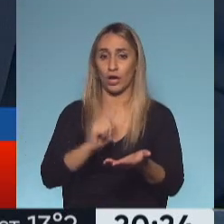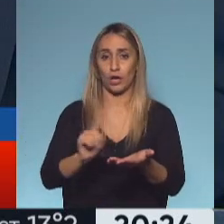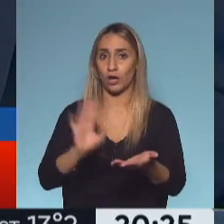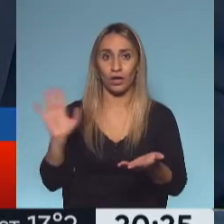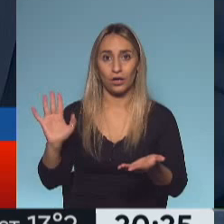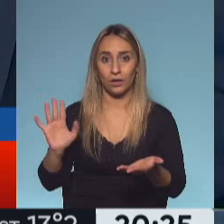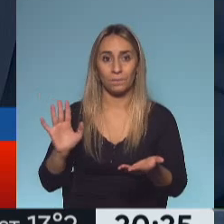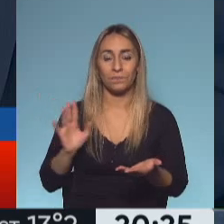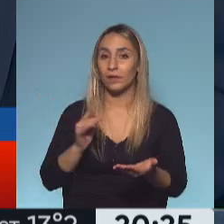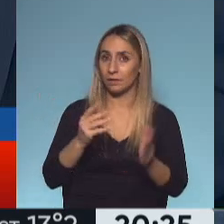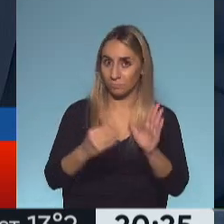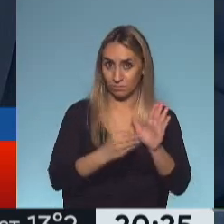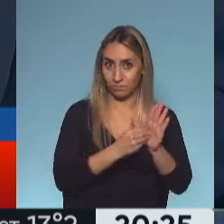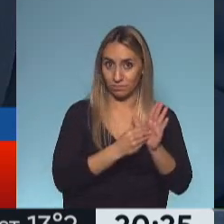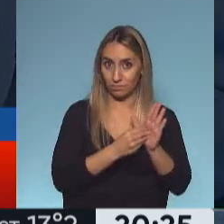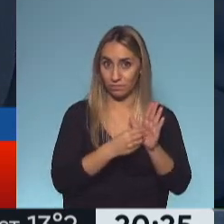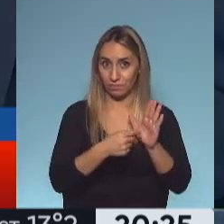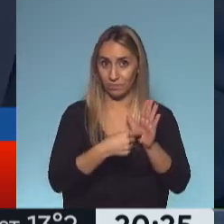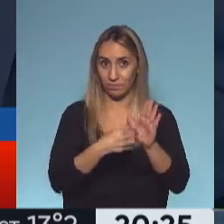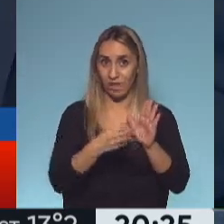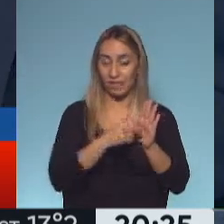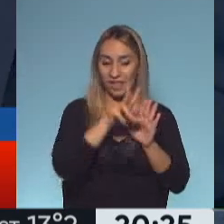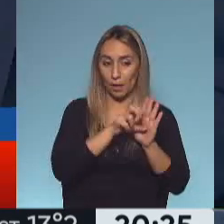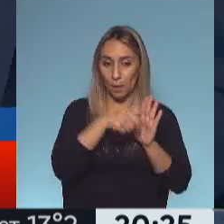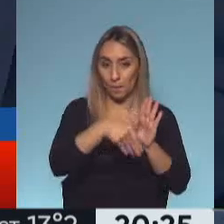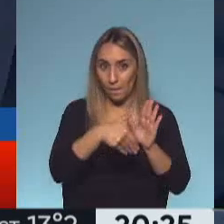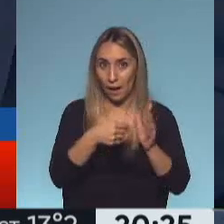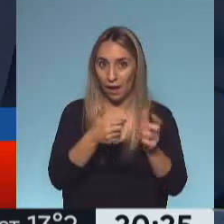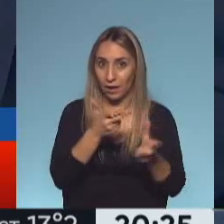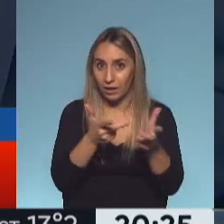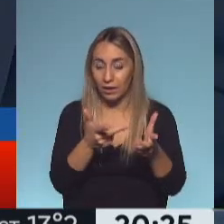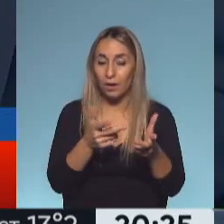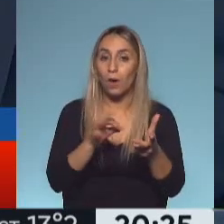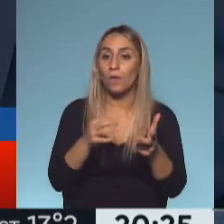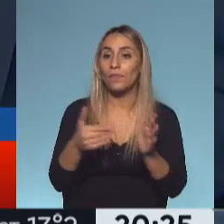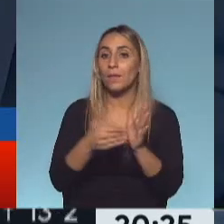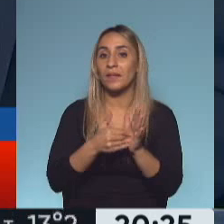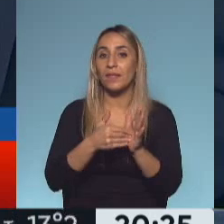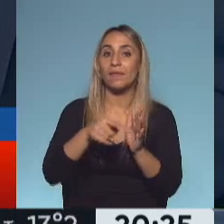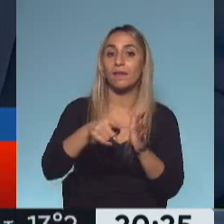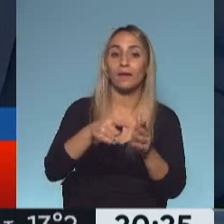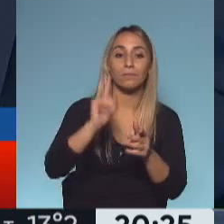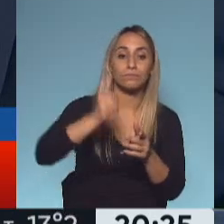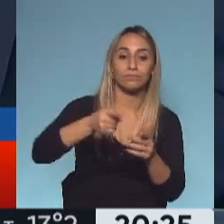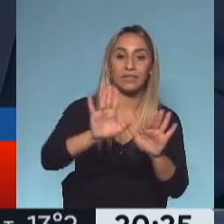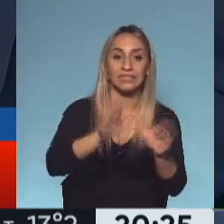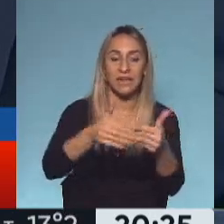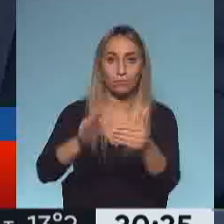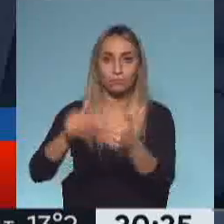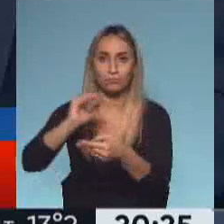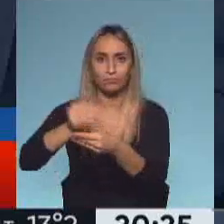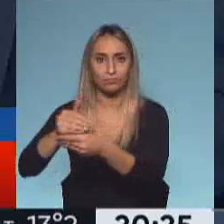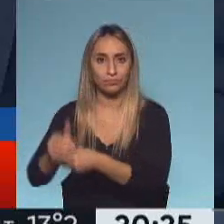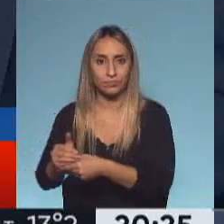que dependerá exclusivamente de nuevos cierres? Es decir, así como están los cierres, así como está hoy